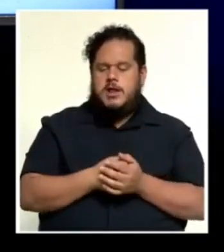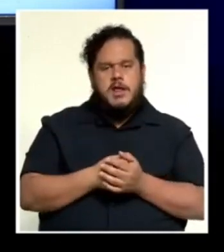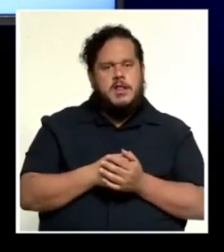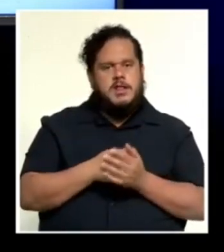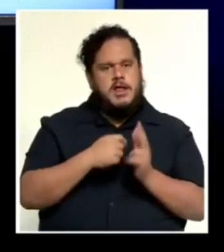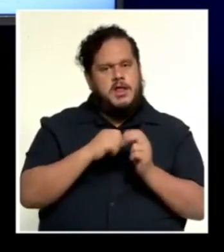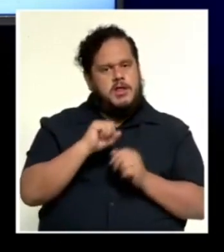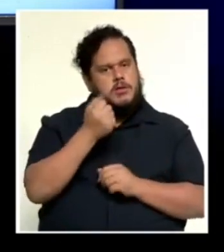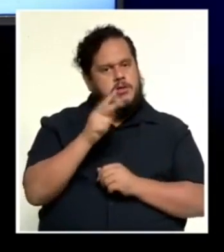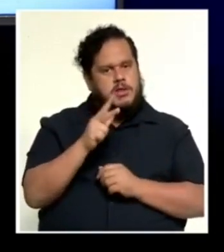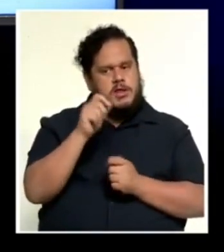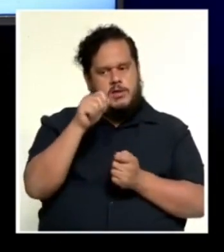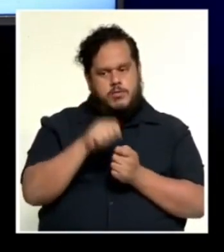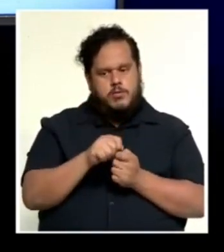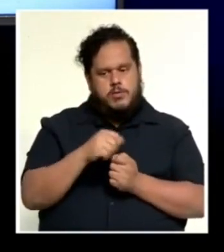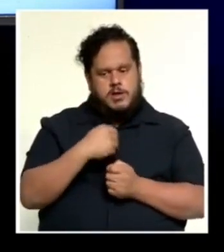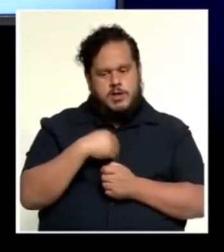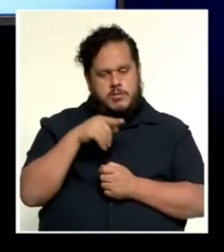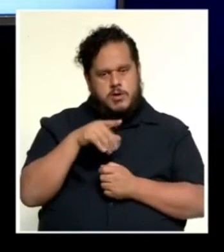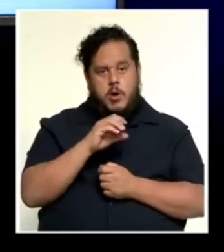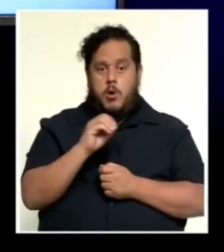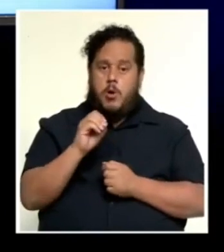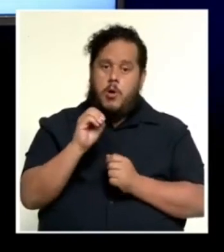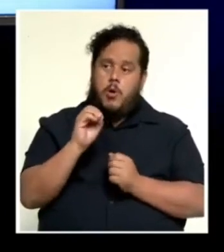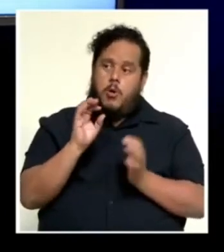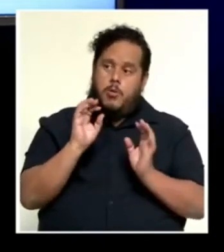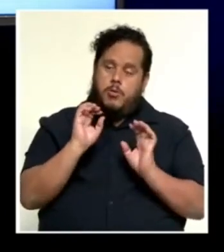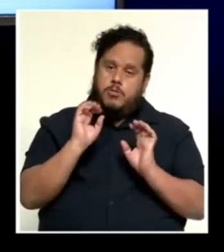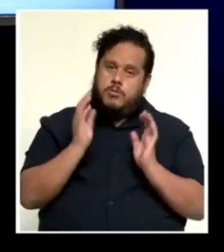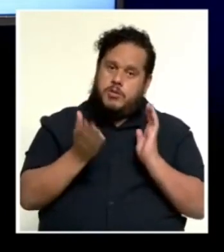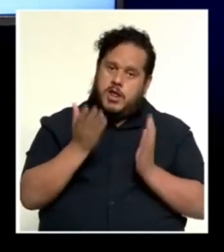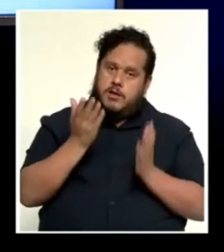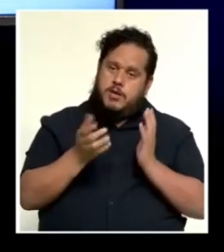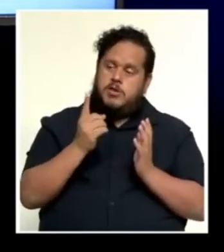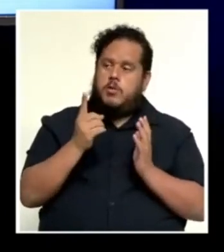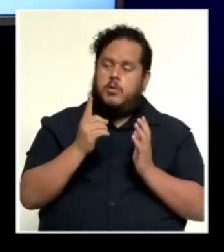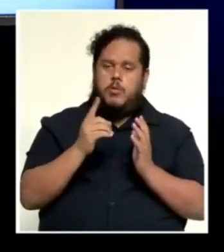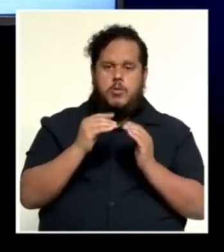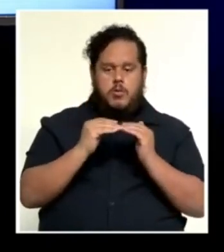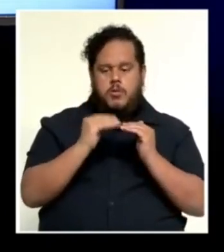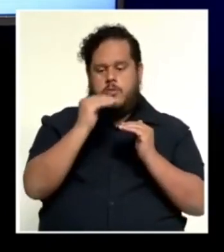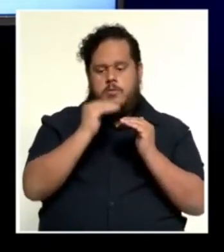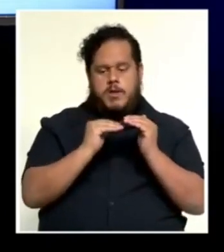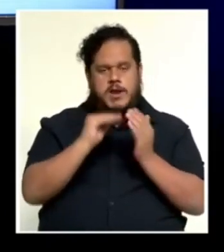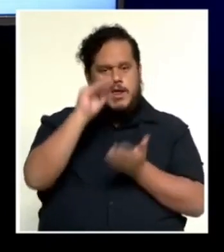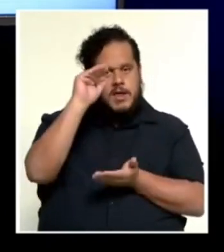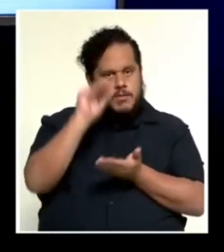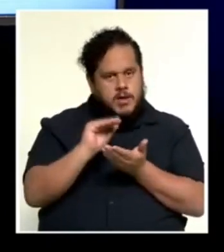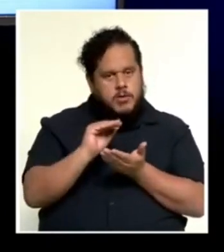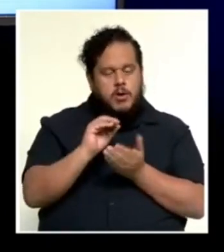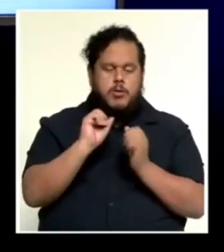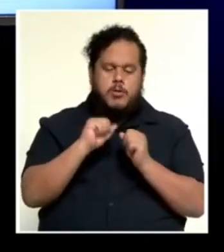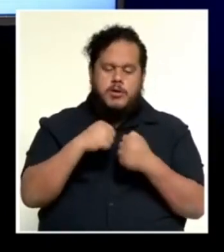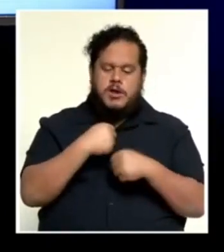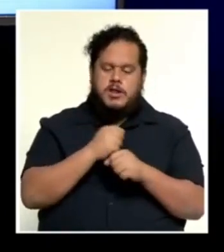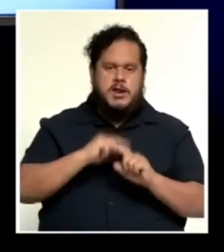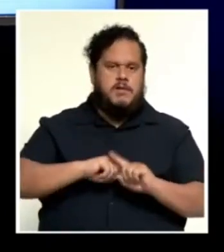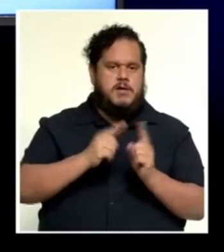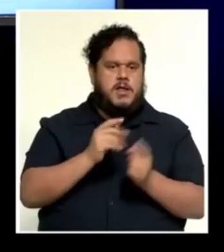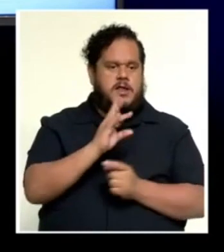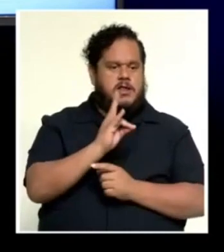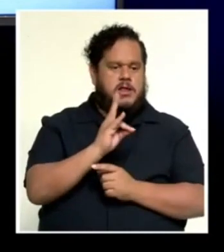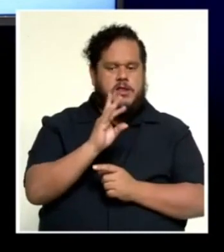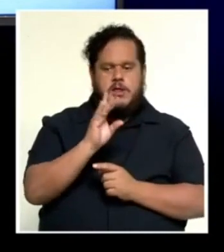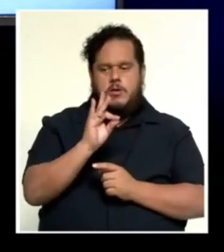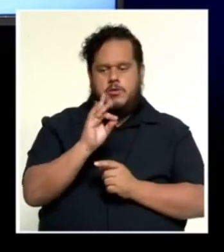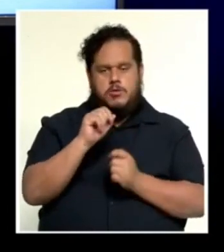estos 13 puntos que están acá, o bien podría ser un margen menor en donde prácticamente podría ser la diferencia de 7, 8